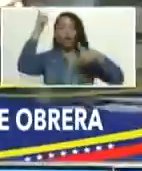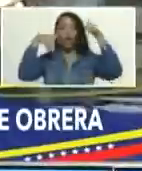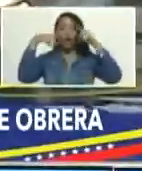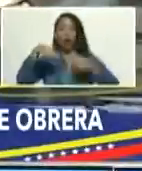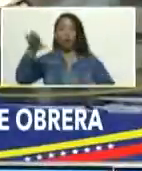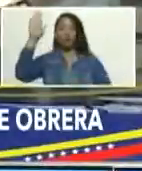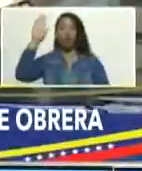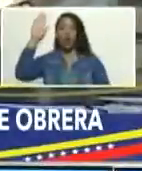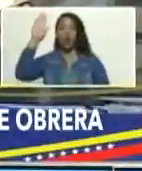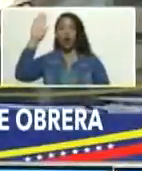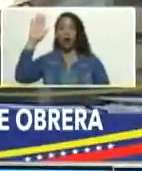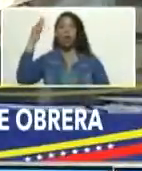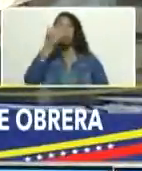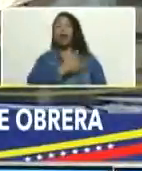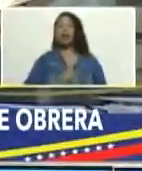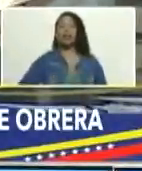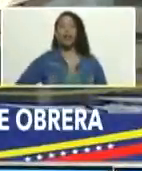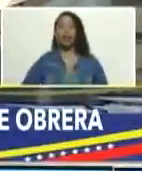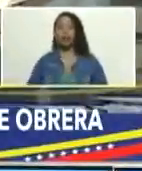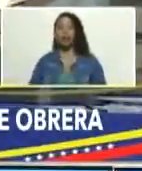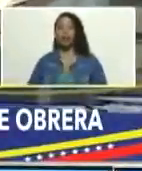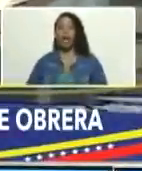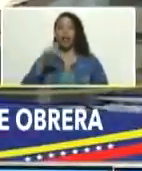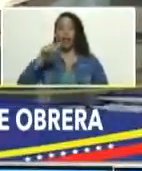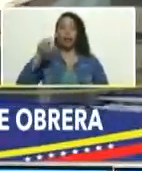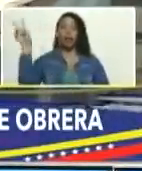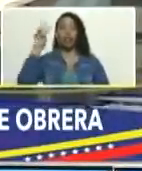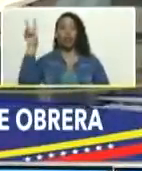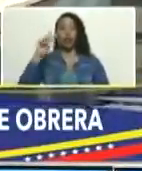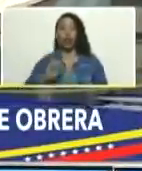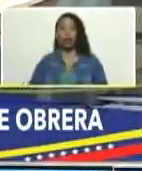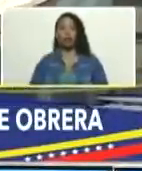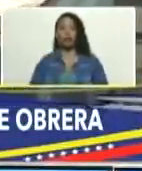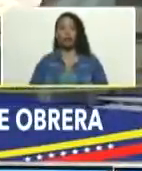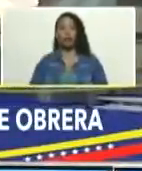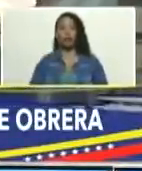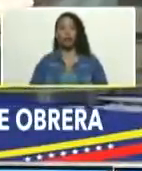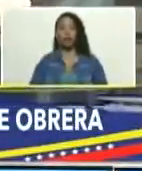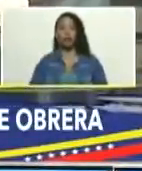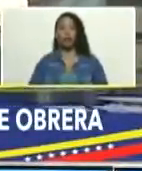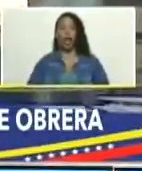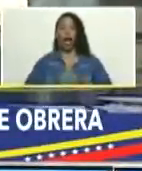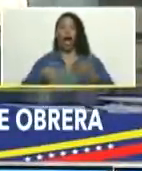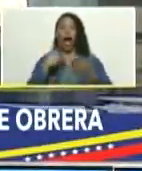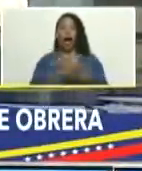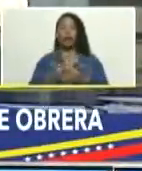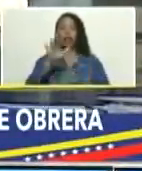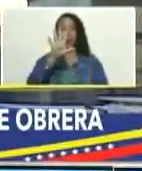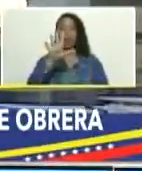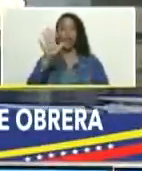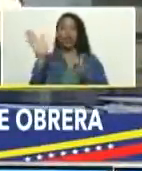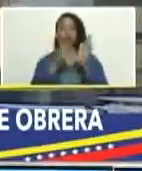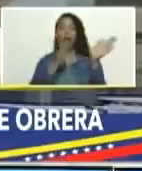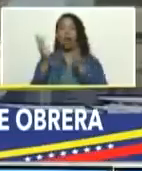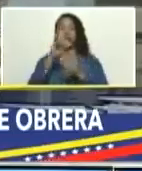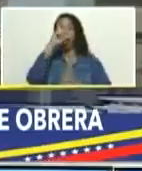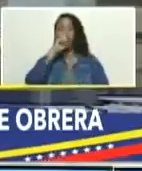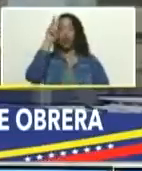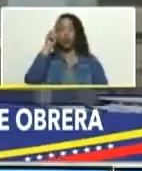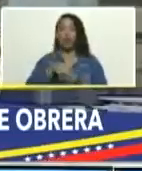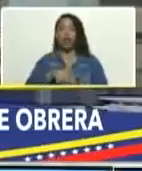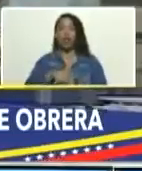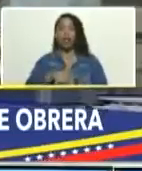como presidente de Venezuela, hasta el 5 de marzo del año